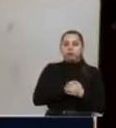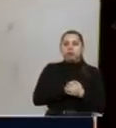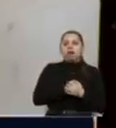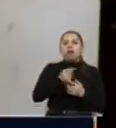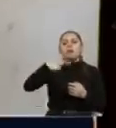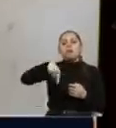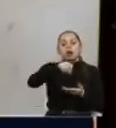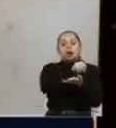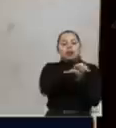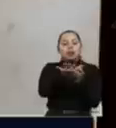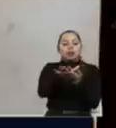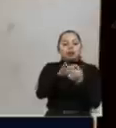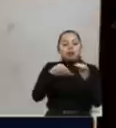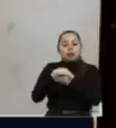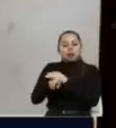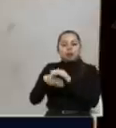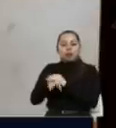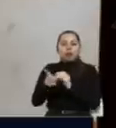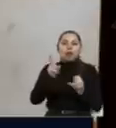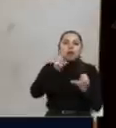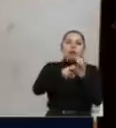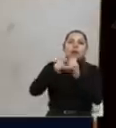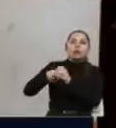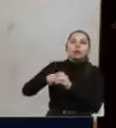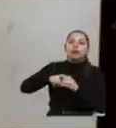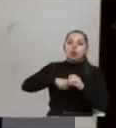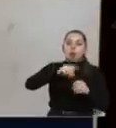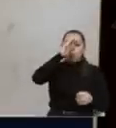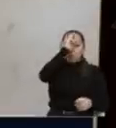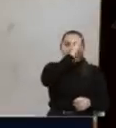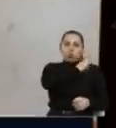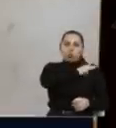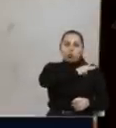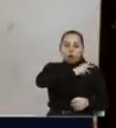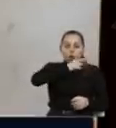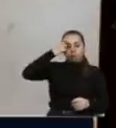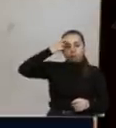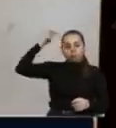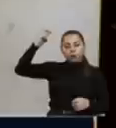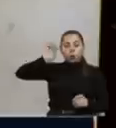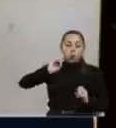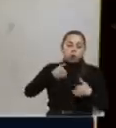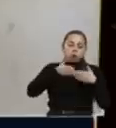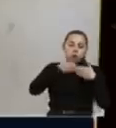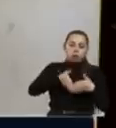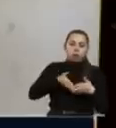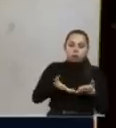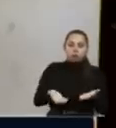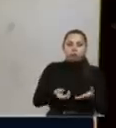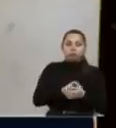Para la gratuidad de la incorporación como soldado profesional o como infante.